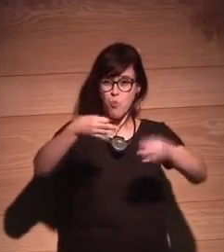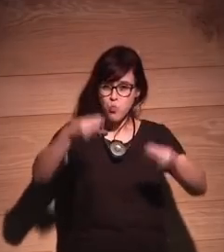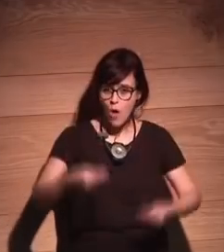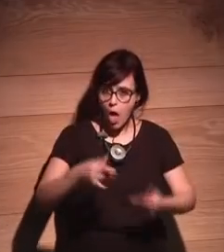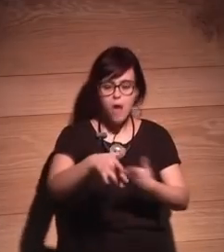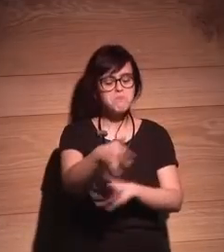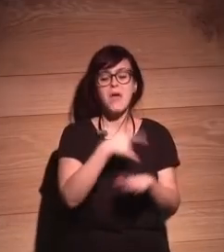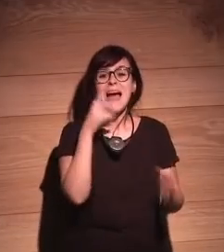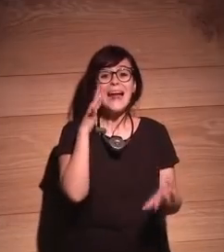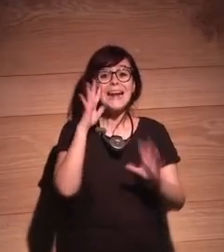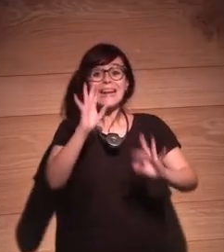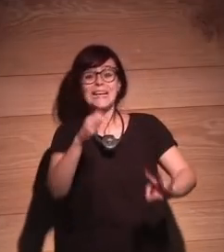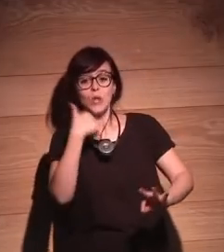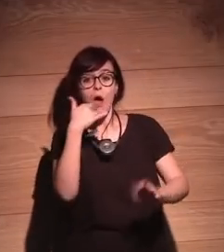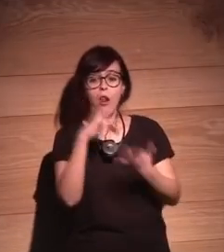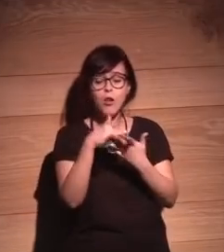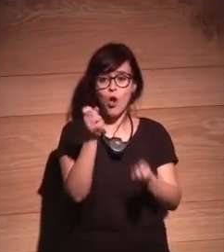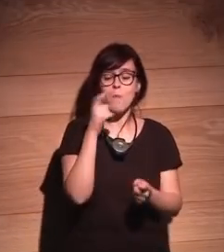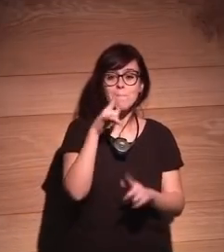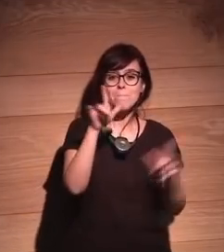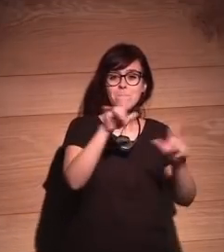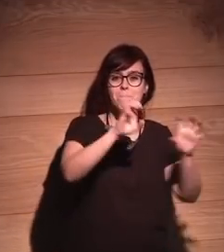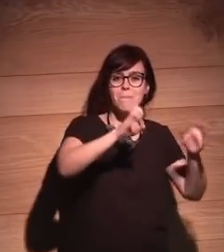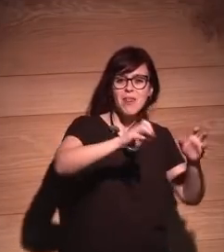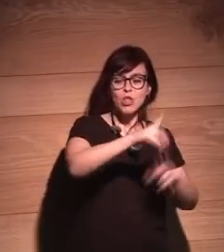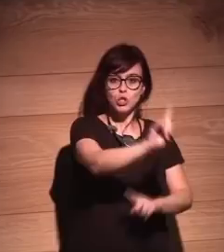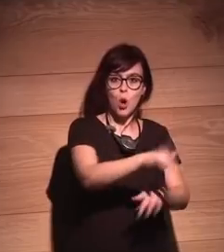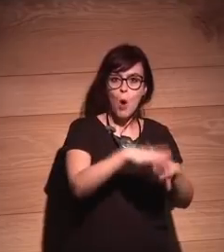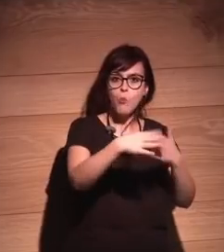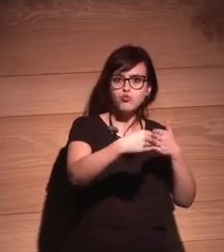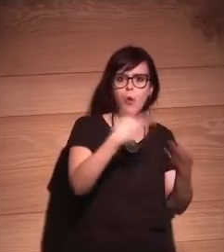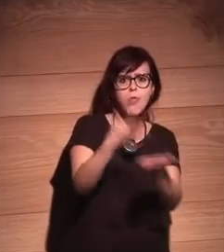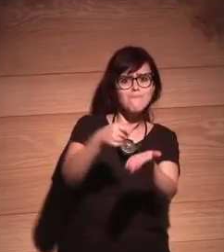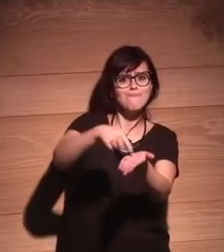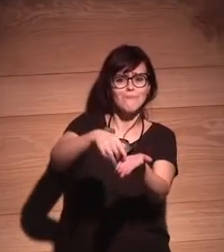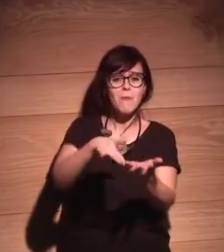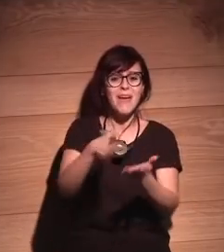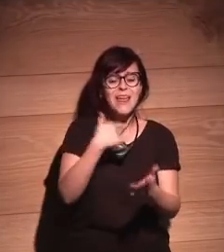no haya apuesta arriesgada por parte de los medios, que creo que sí que está reclamando el usuario. Es decir,